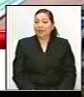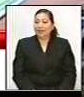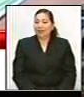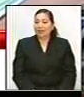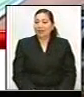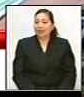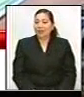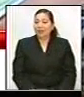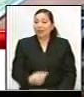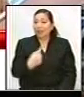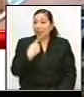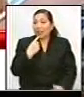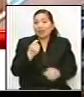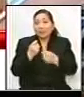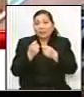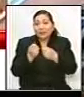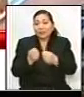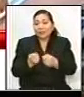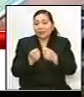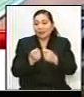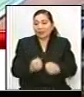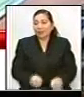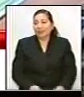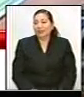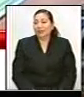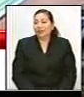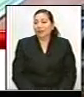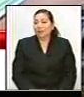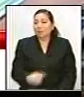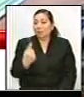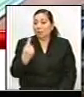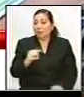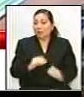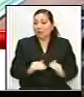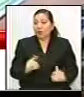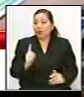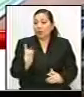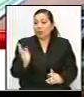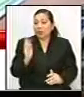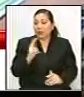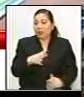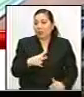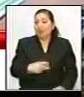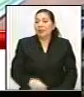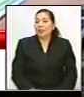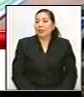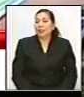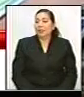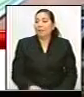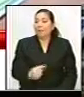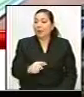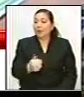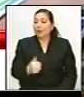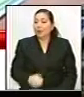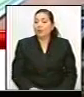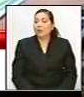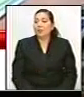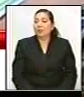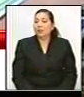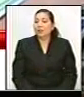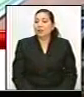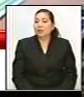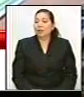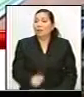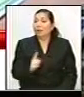ahora yo a él voy a ir y le voy a decir, el primer piso dale a uno y el segundo piso para los otros, porque